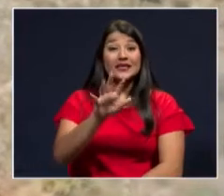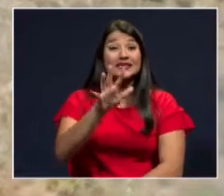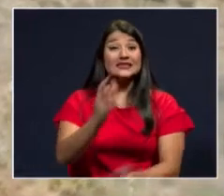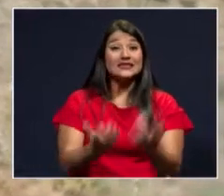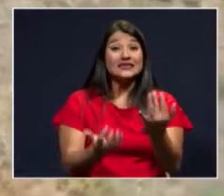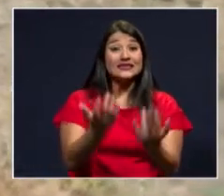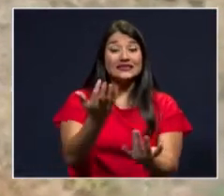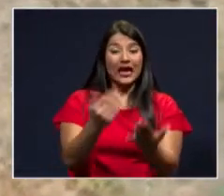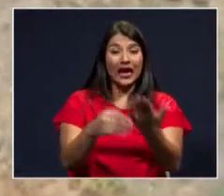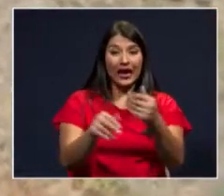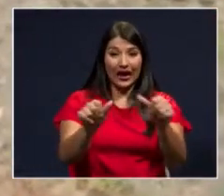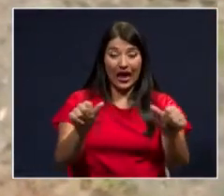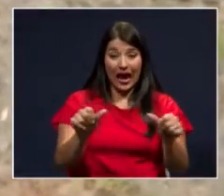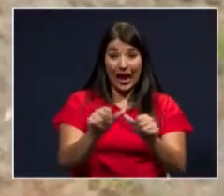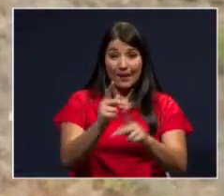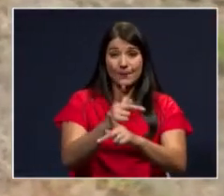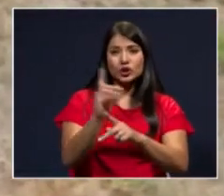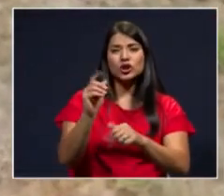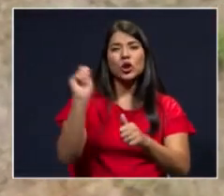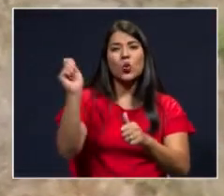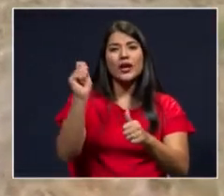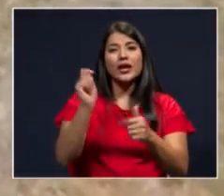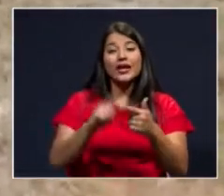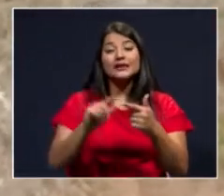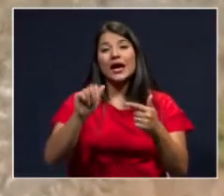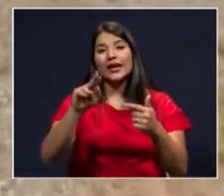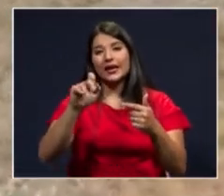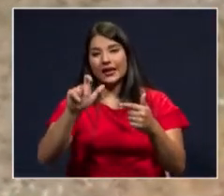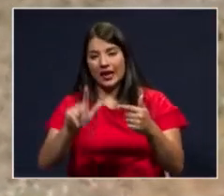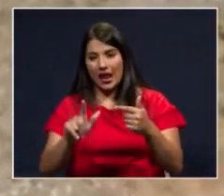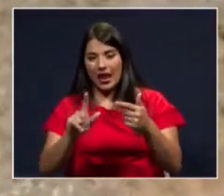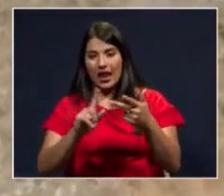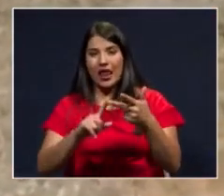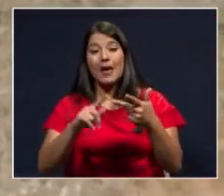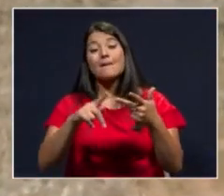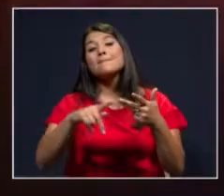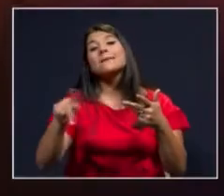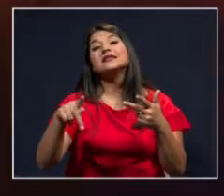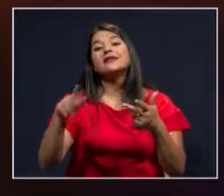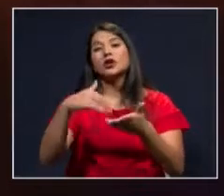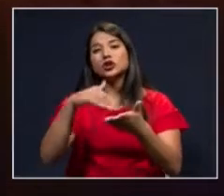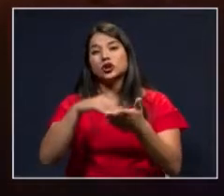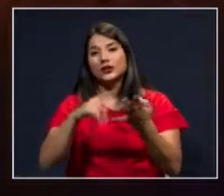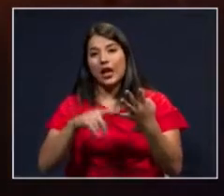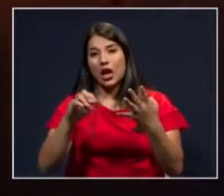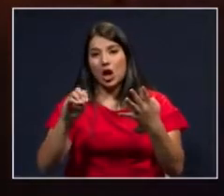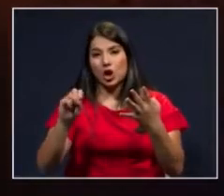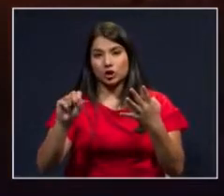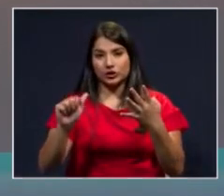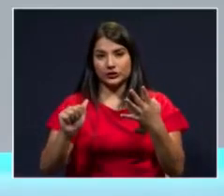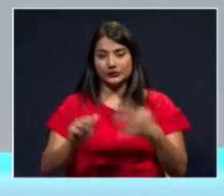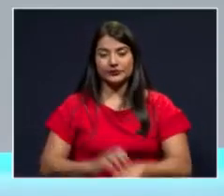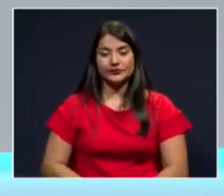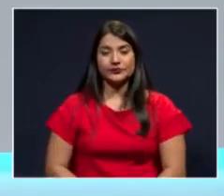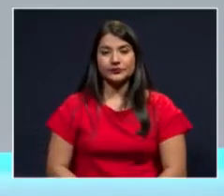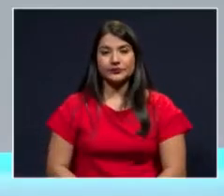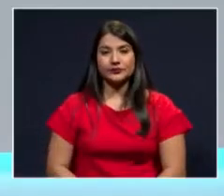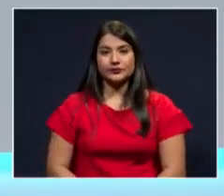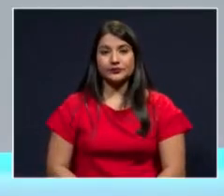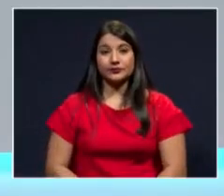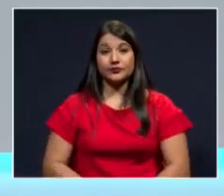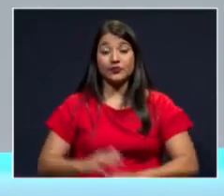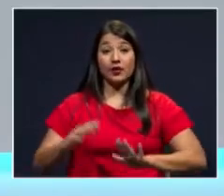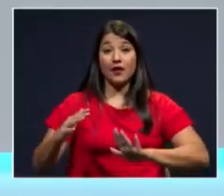en áreas protegidas se han presentado en Guanacaste, Arenal Tempisque, Pacífico Central y Osa. El